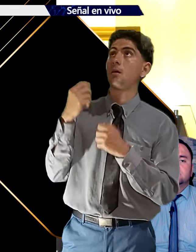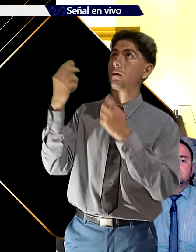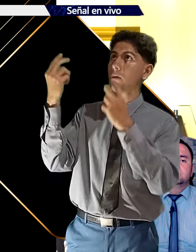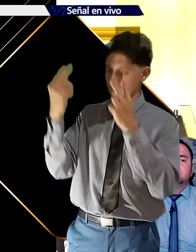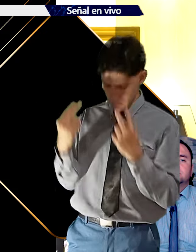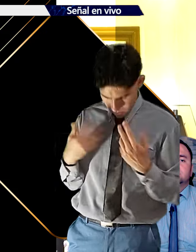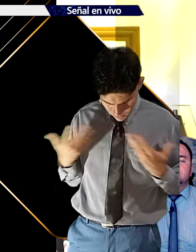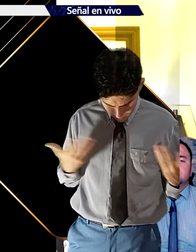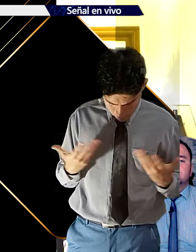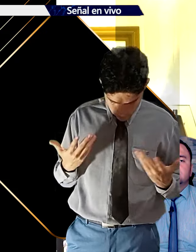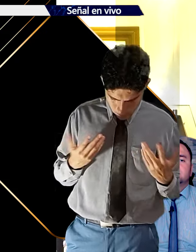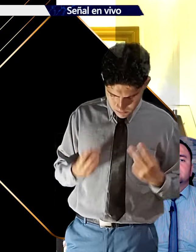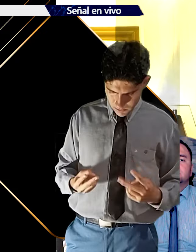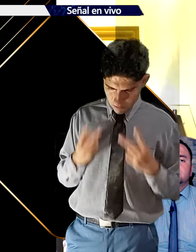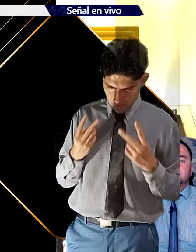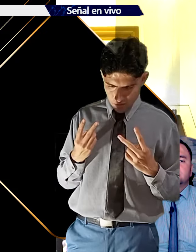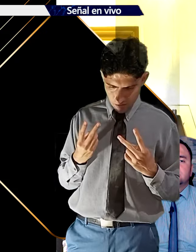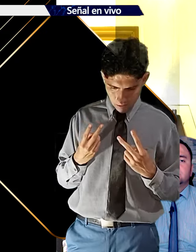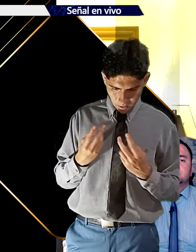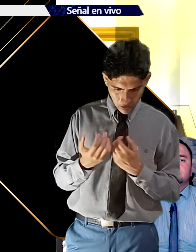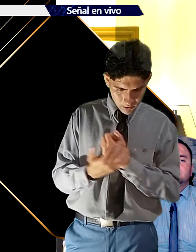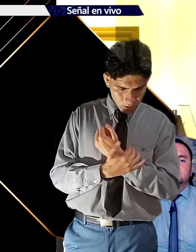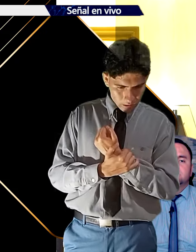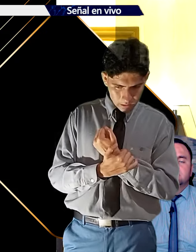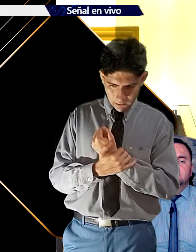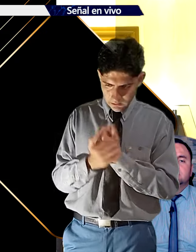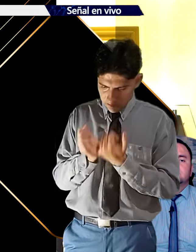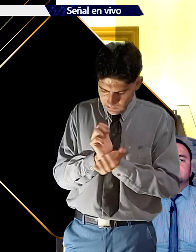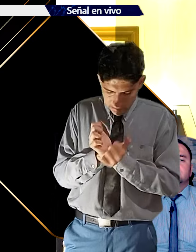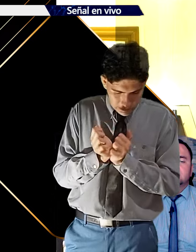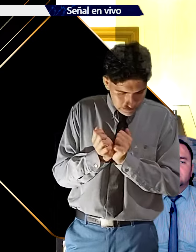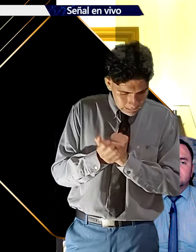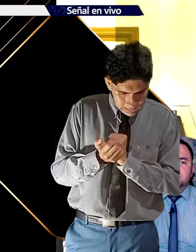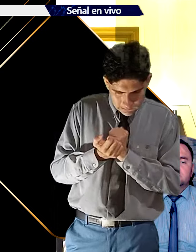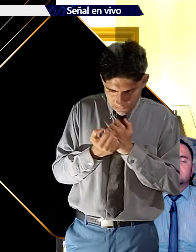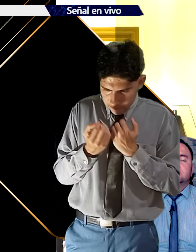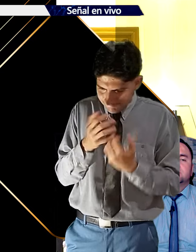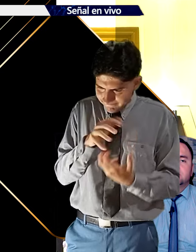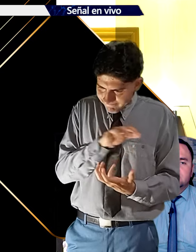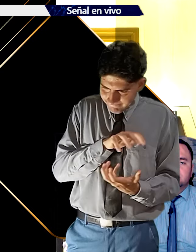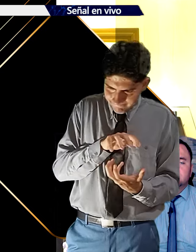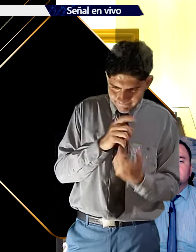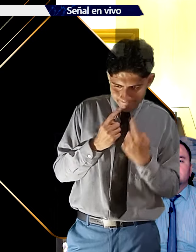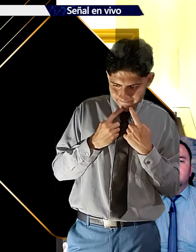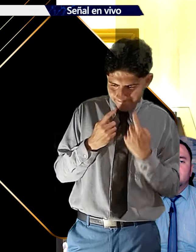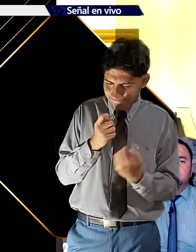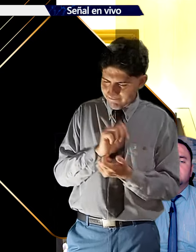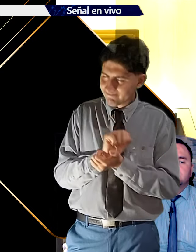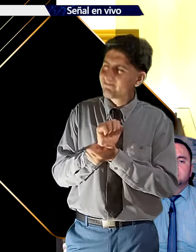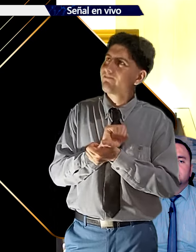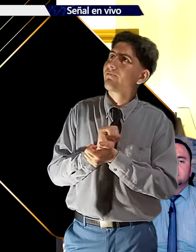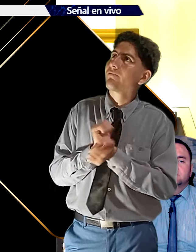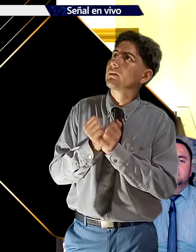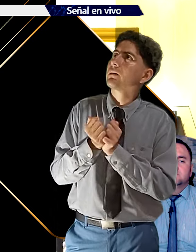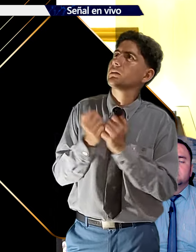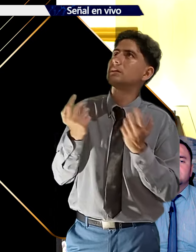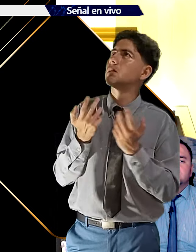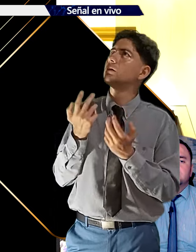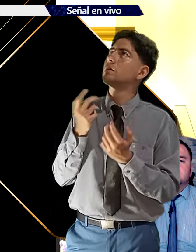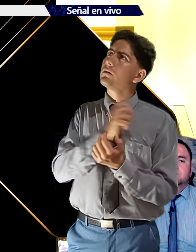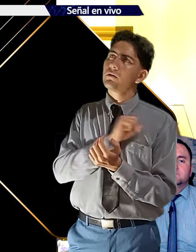Yo quiero que tú me muestres, a ver, qué cosas puedan estar atando mi vida que yo no me dé cuenta. Y no es que yo me ponía una minifalda, me pintaba hasta, no,